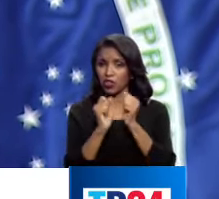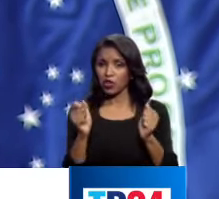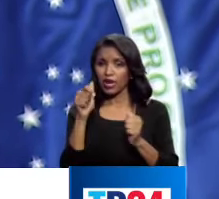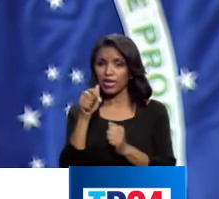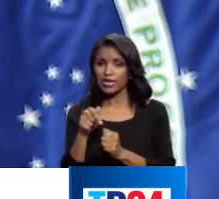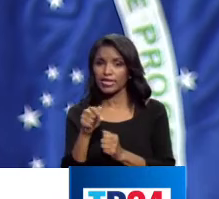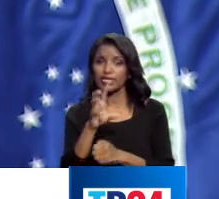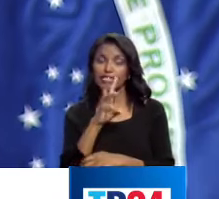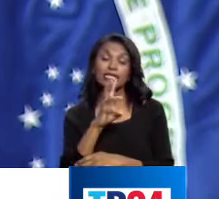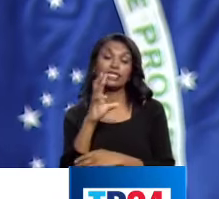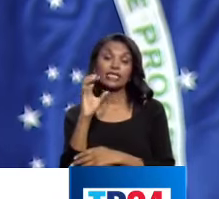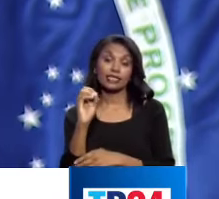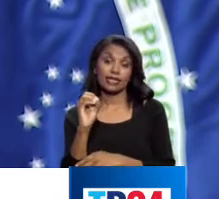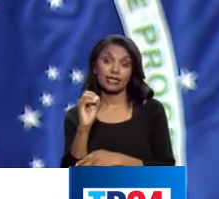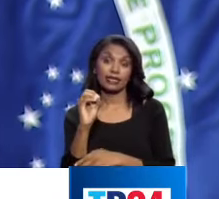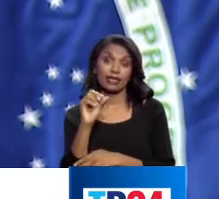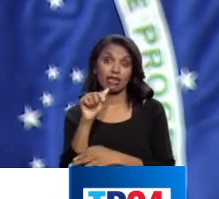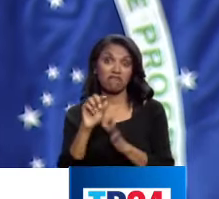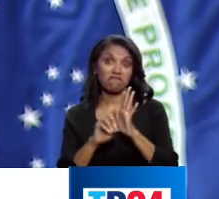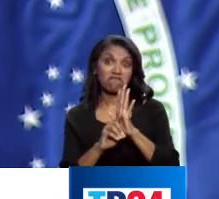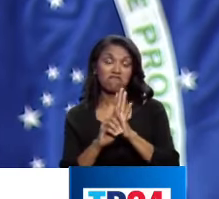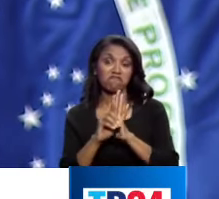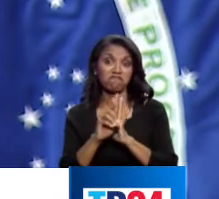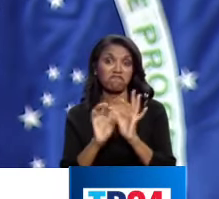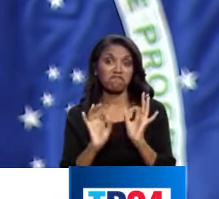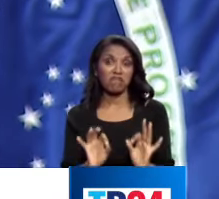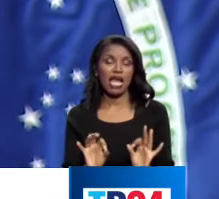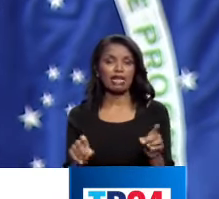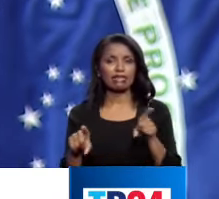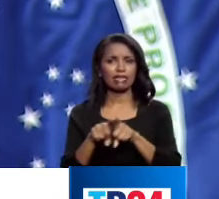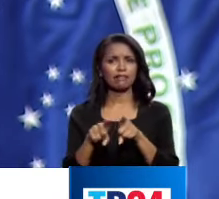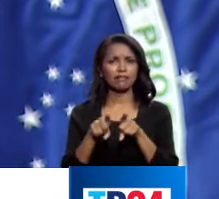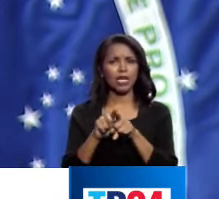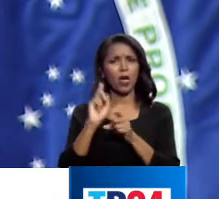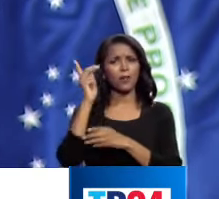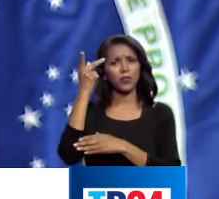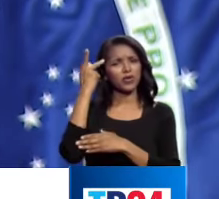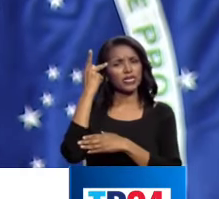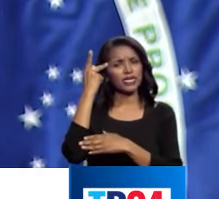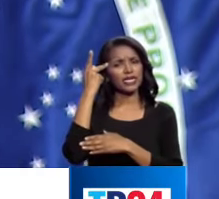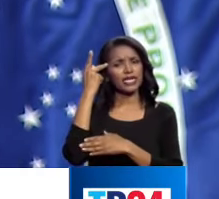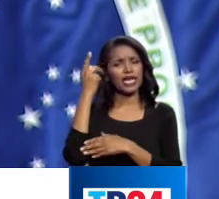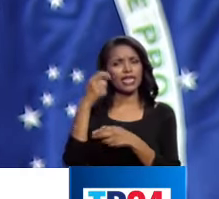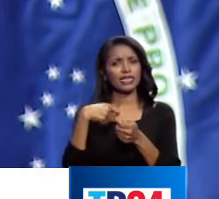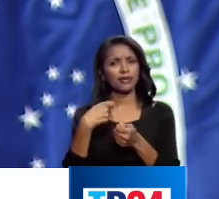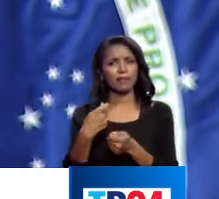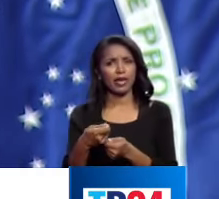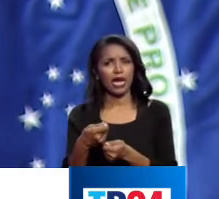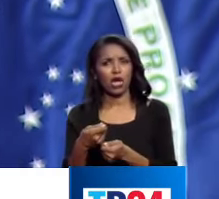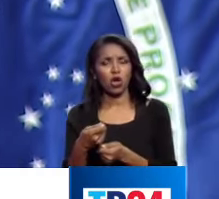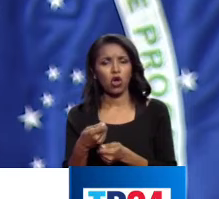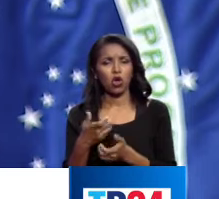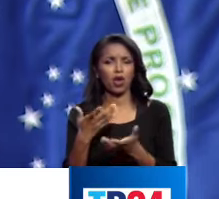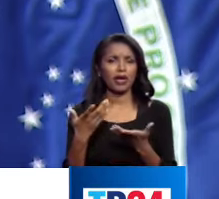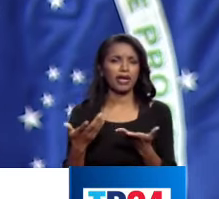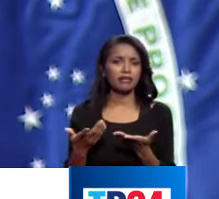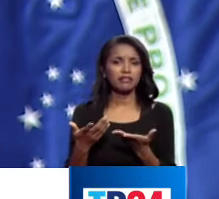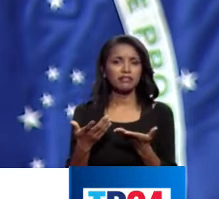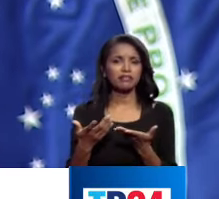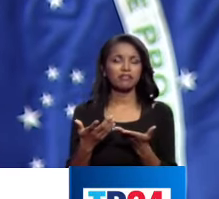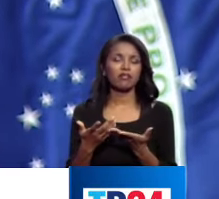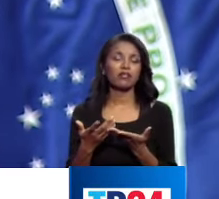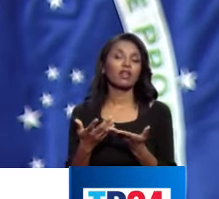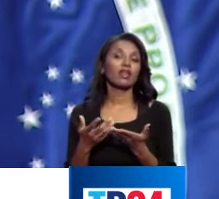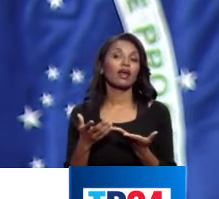se producen 60 en la economía. Vamos a tener una política de pronto pago, la política que no ha tenido este gobierno, en donde